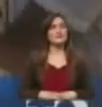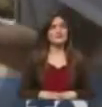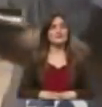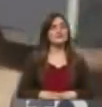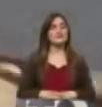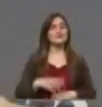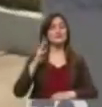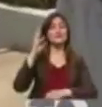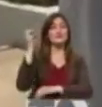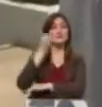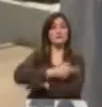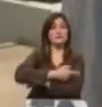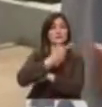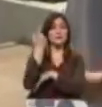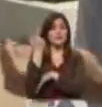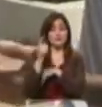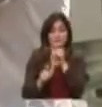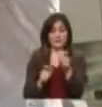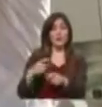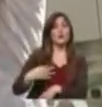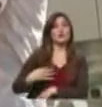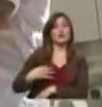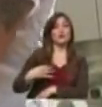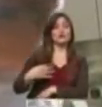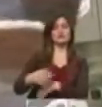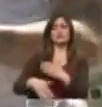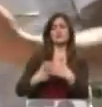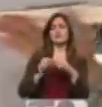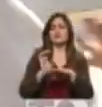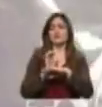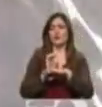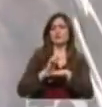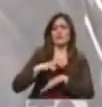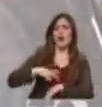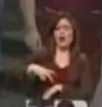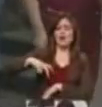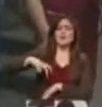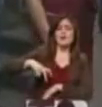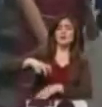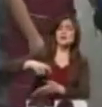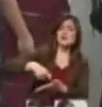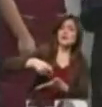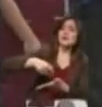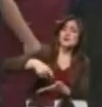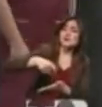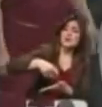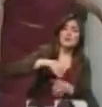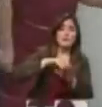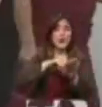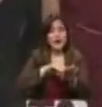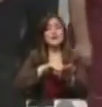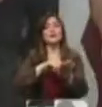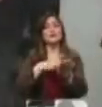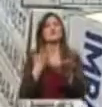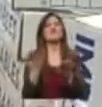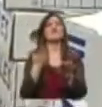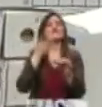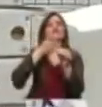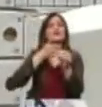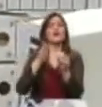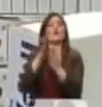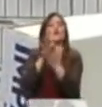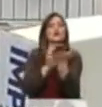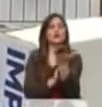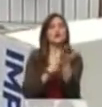Durante 60 días, miles de voluntarios se recorrieron el país para recoger las firmas necesarias para presentar el proyecto de ley de